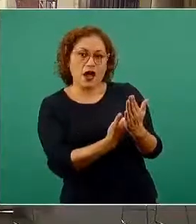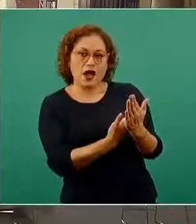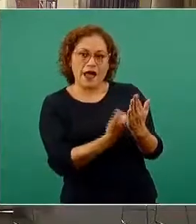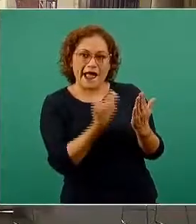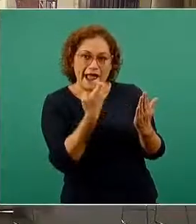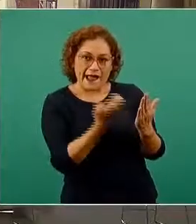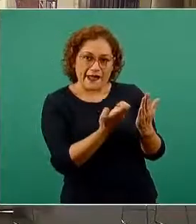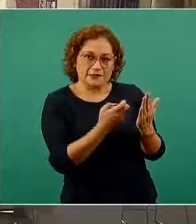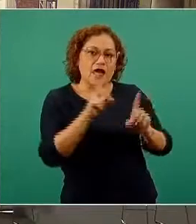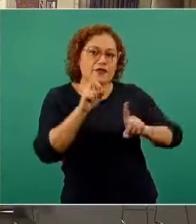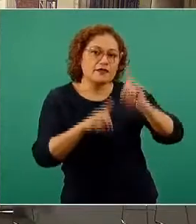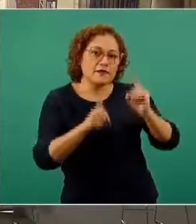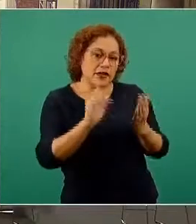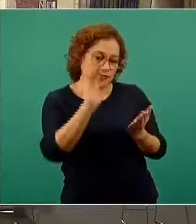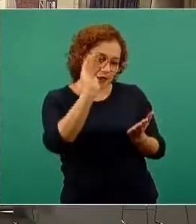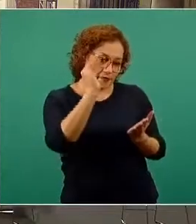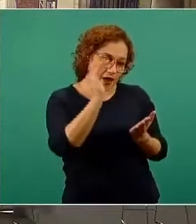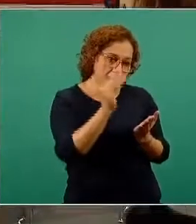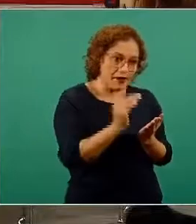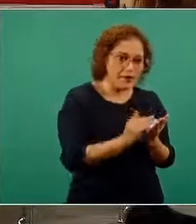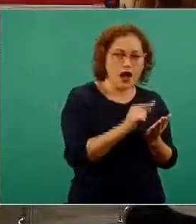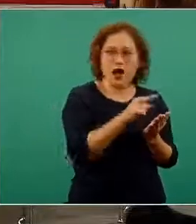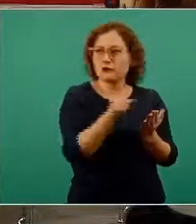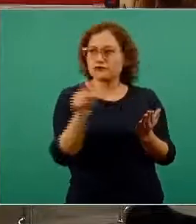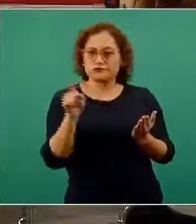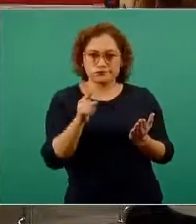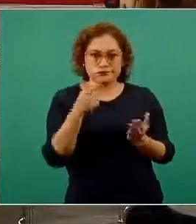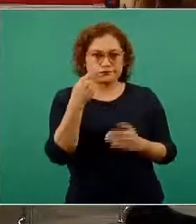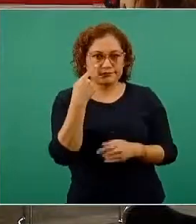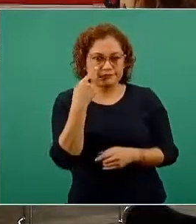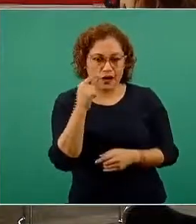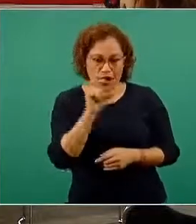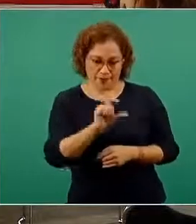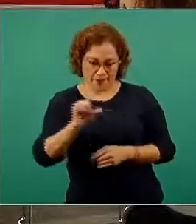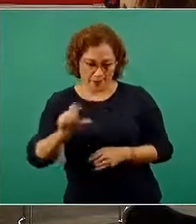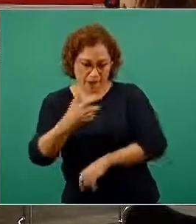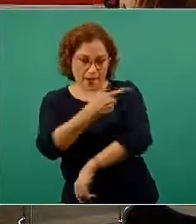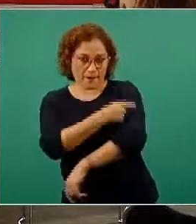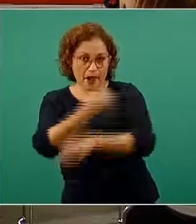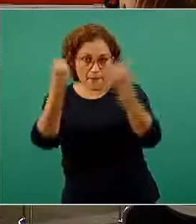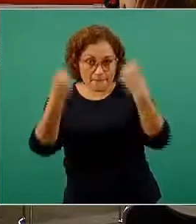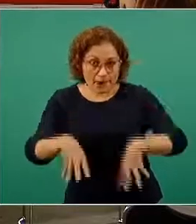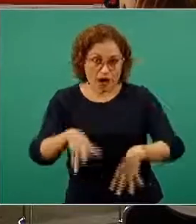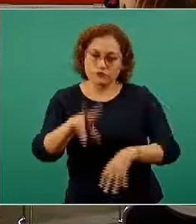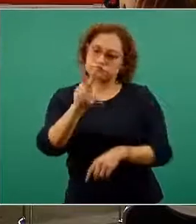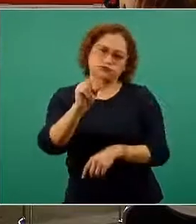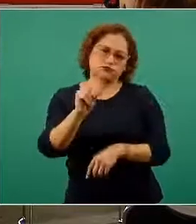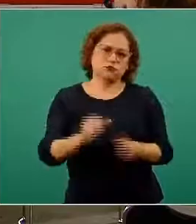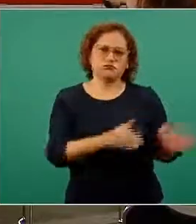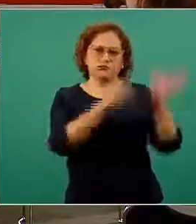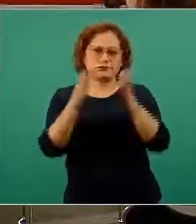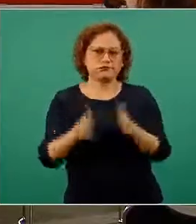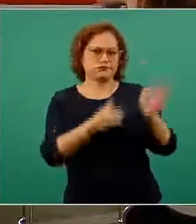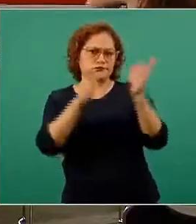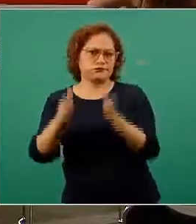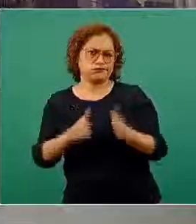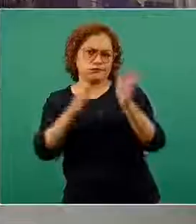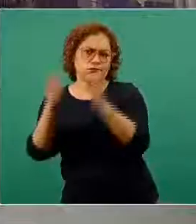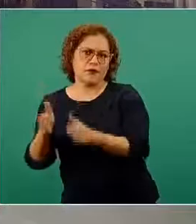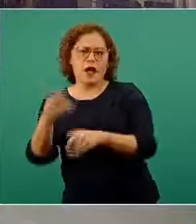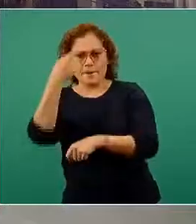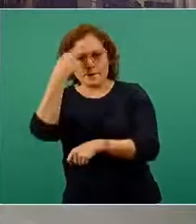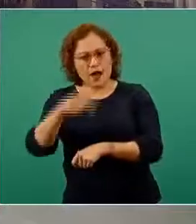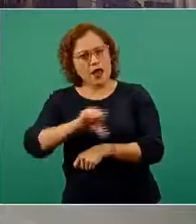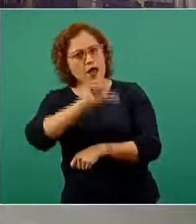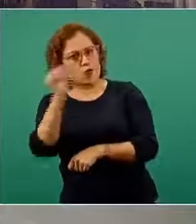cuál es, y por supuesto las vacunas no se desperdician, se utilizarán en los otros segmentos. Y ahora nos